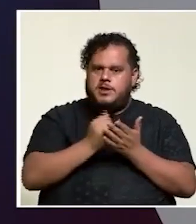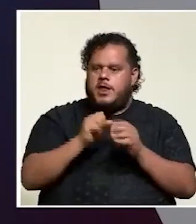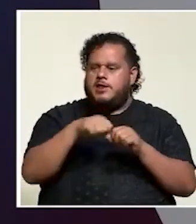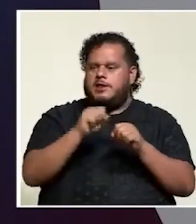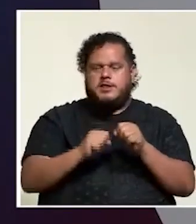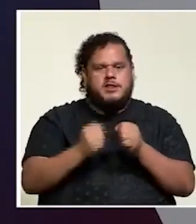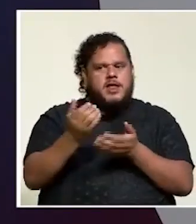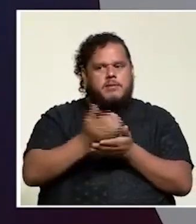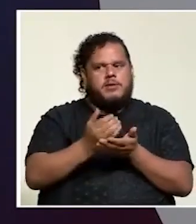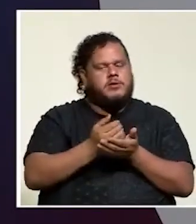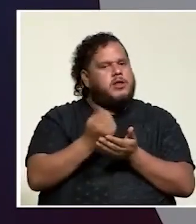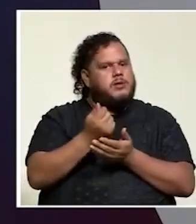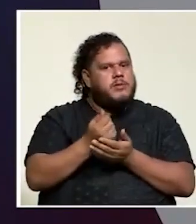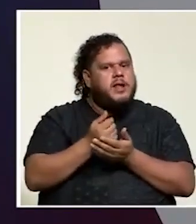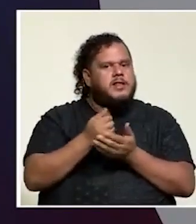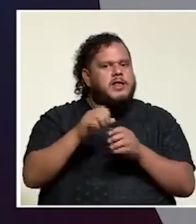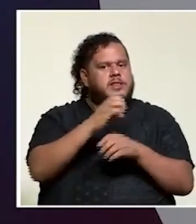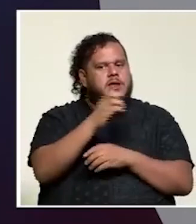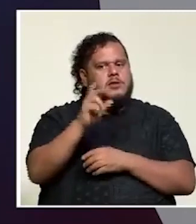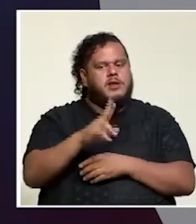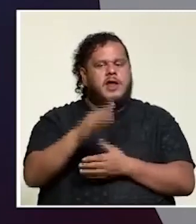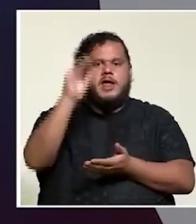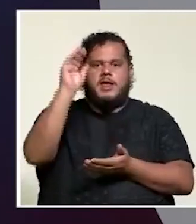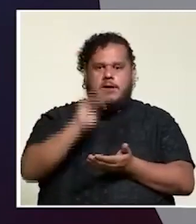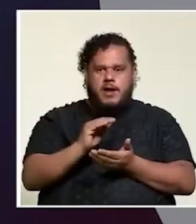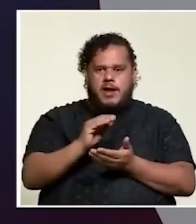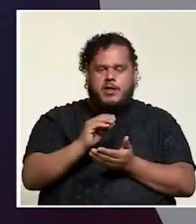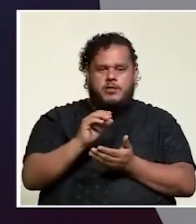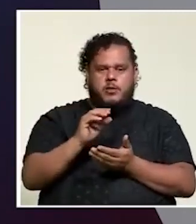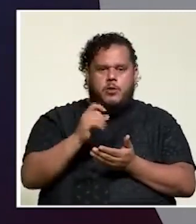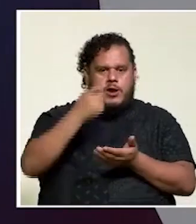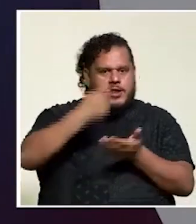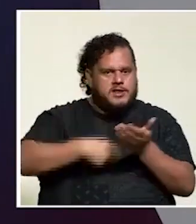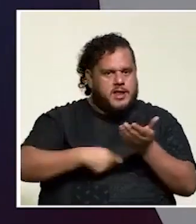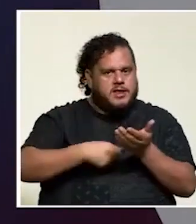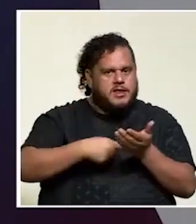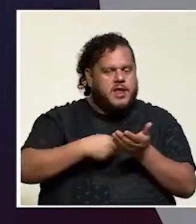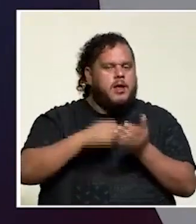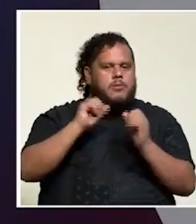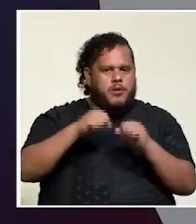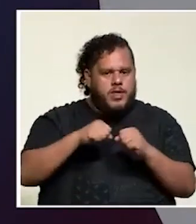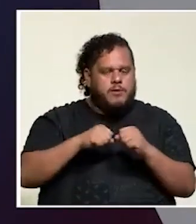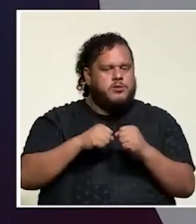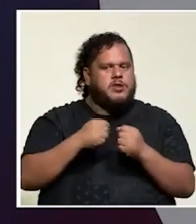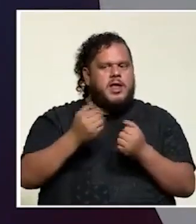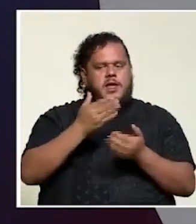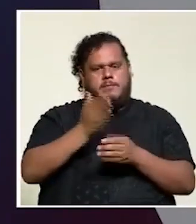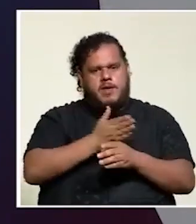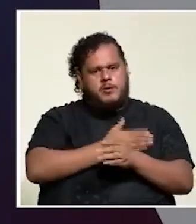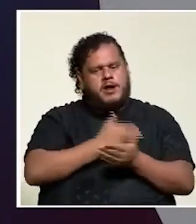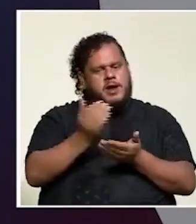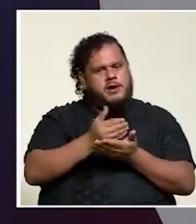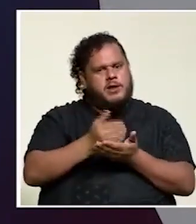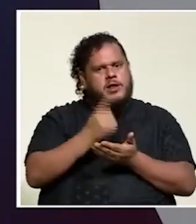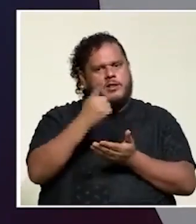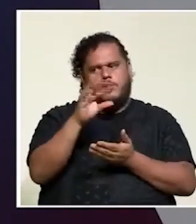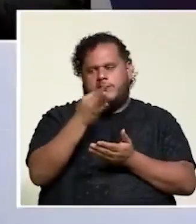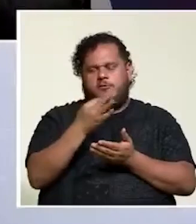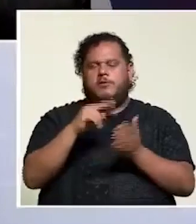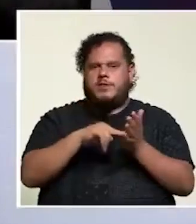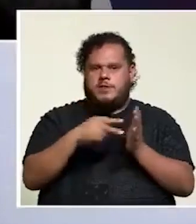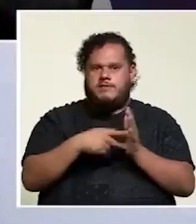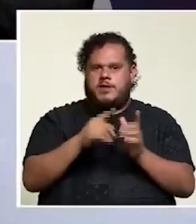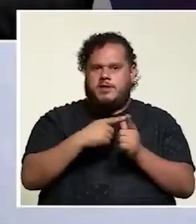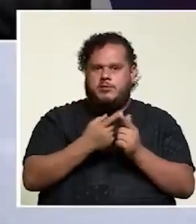sistema tributario costarricense, que bajando las tasas de los impuestos podemos mejorar la recaudación de una manera muy significativa.